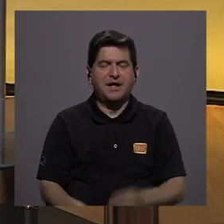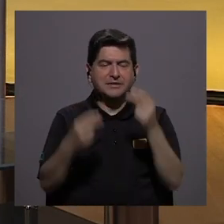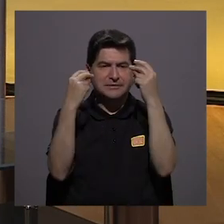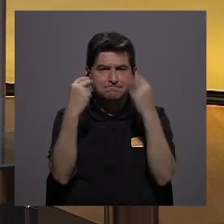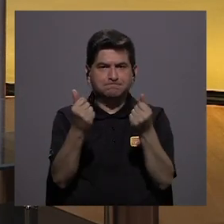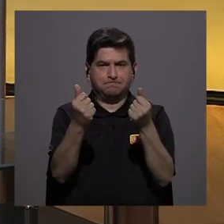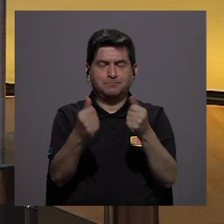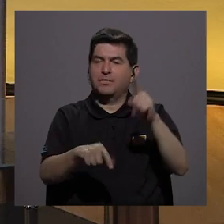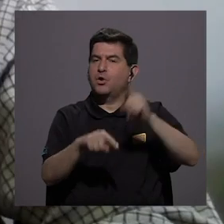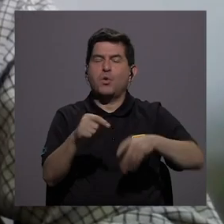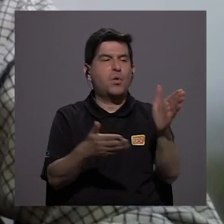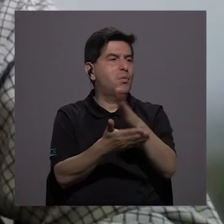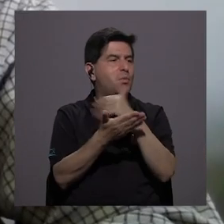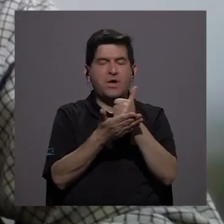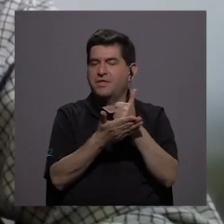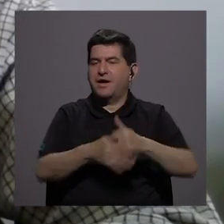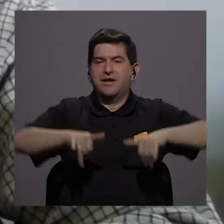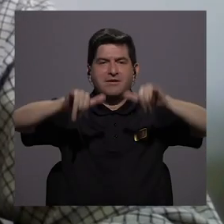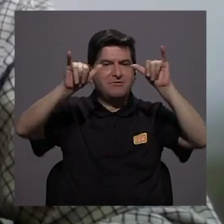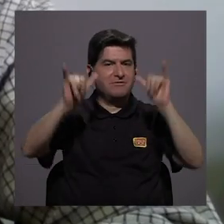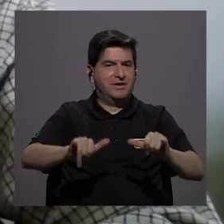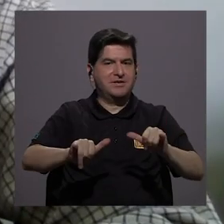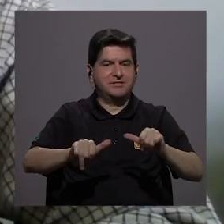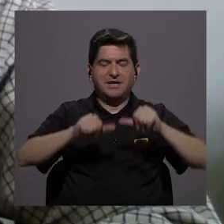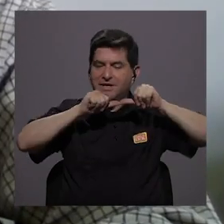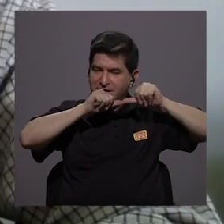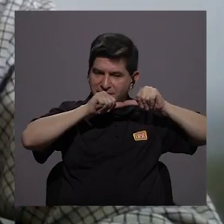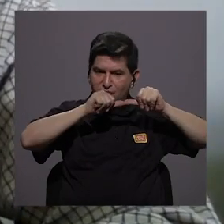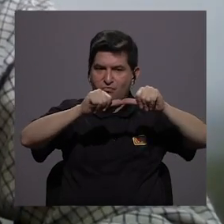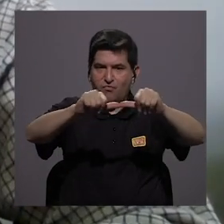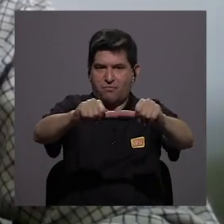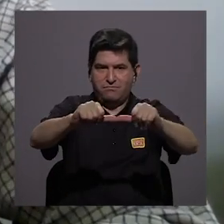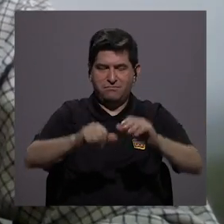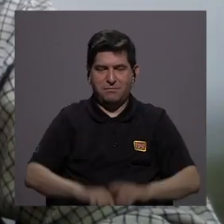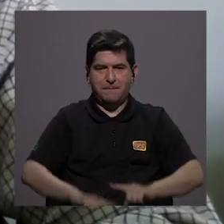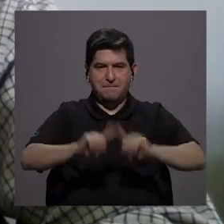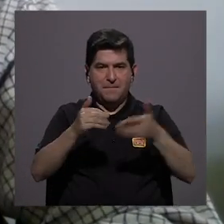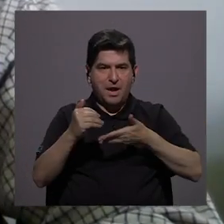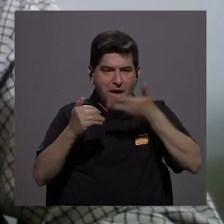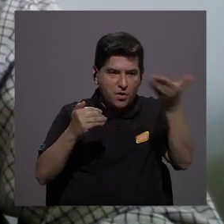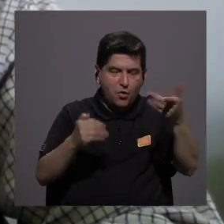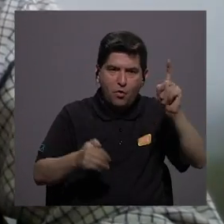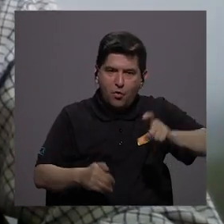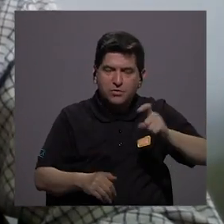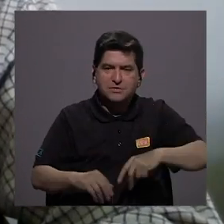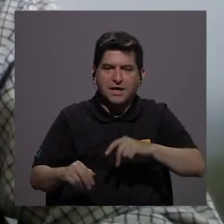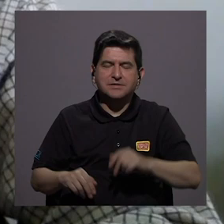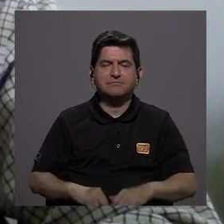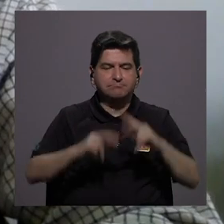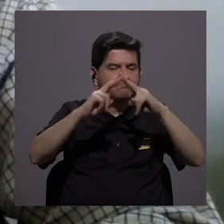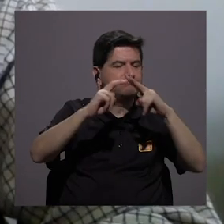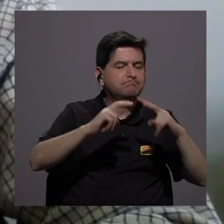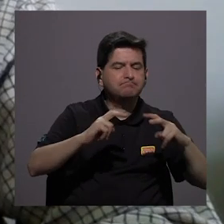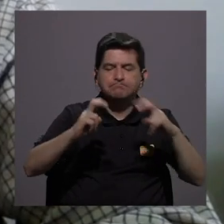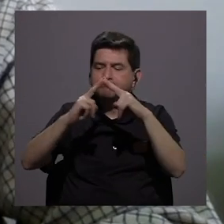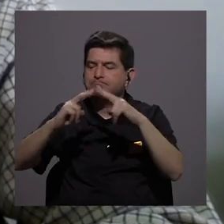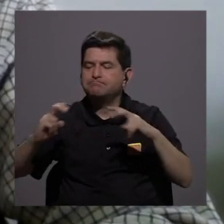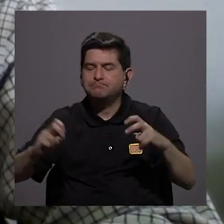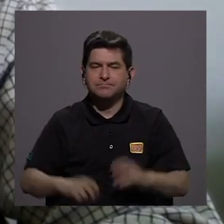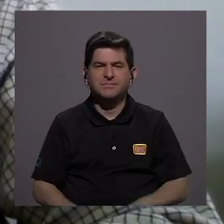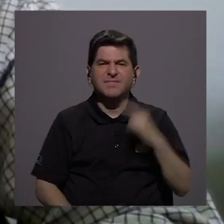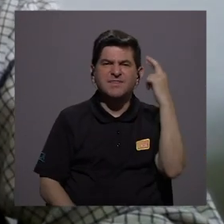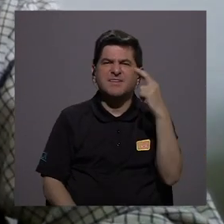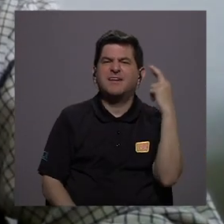carácter de urgente, que no puede ser algo que se quede permanentemente. Pero hay cosas que deberíamos revisar. Por